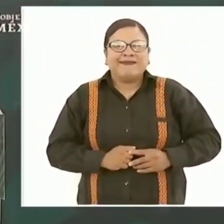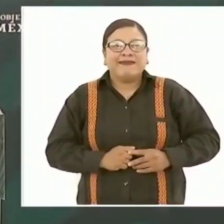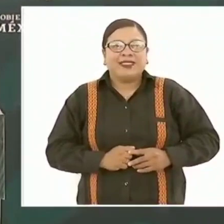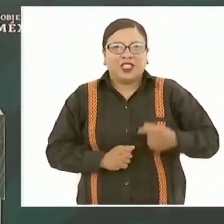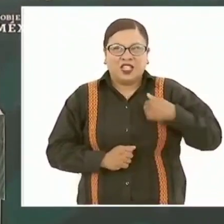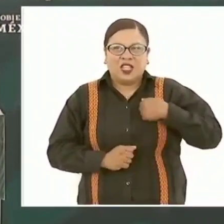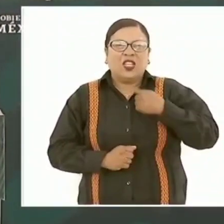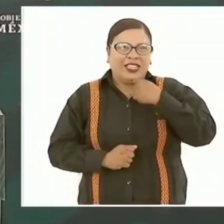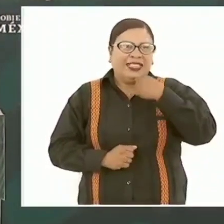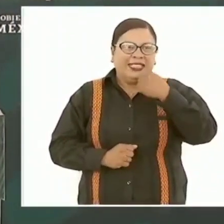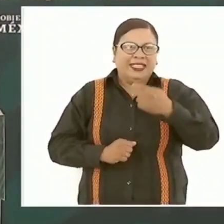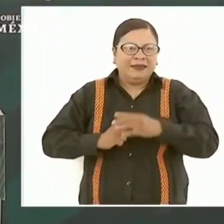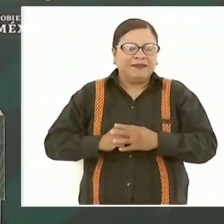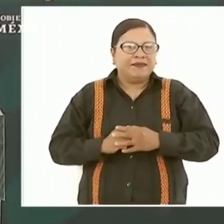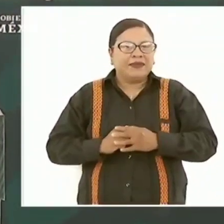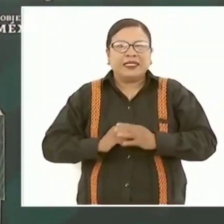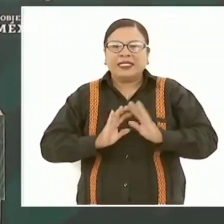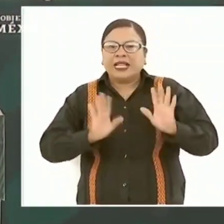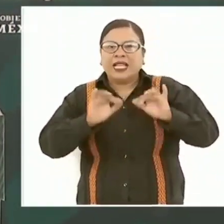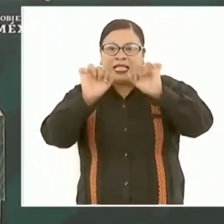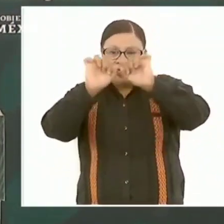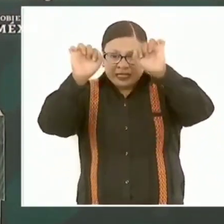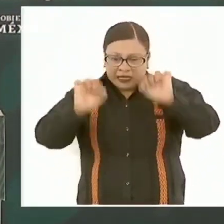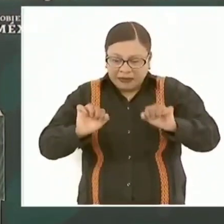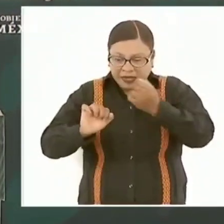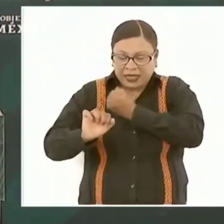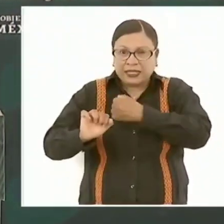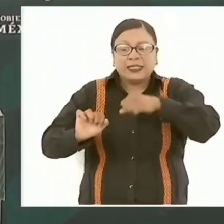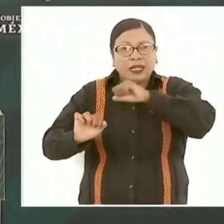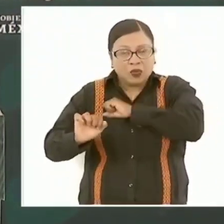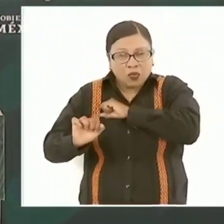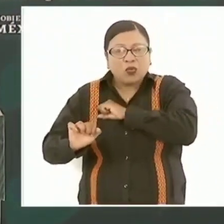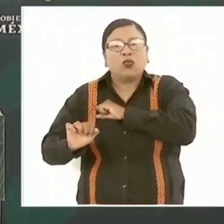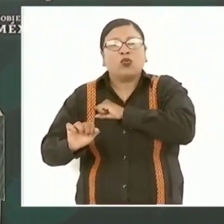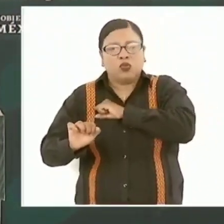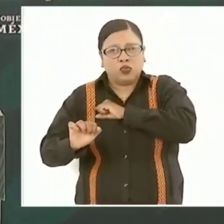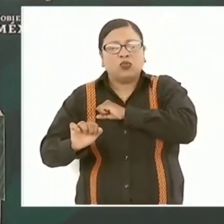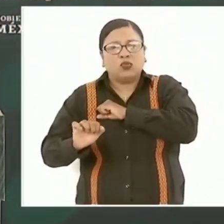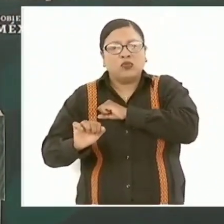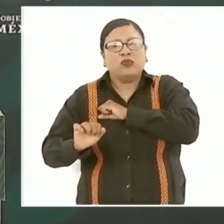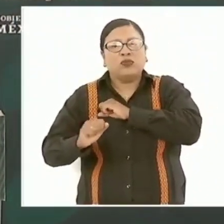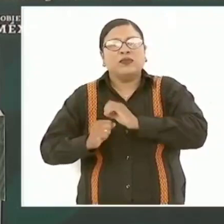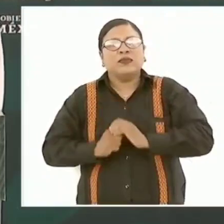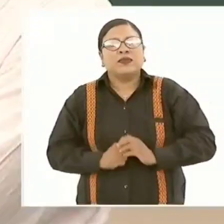Cuando digo de que vamos a dejar un sistema de salud como